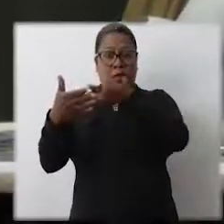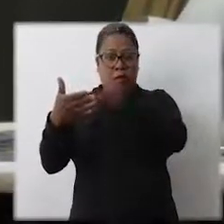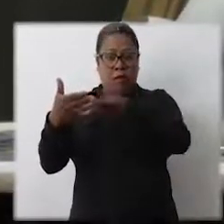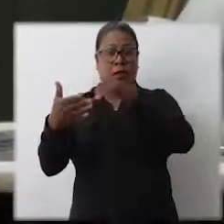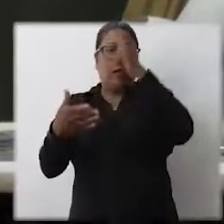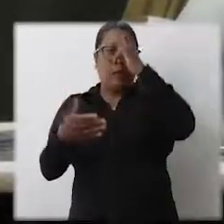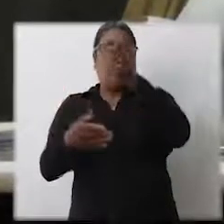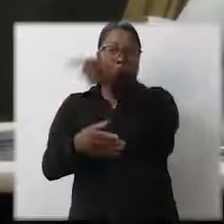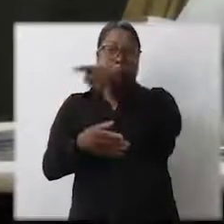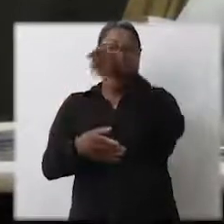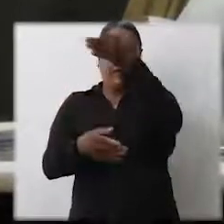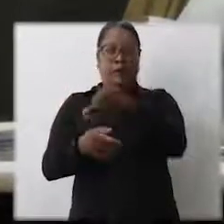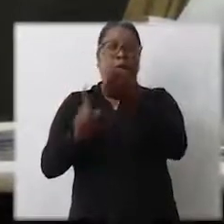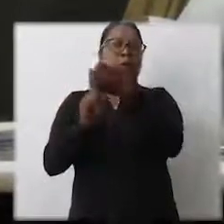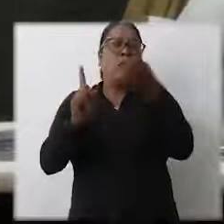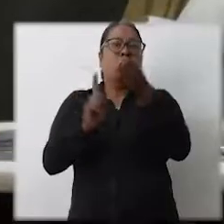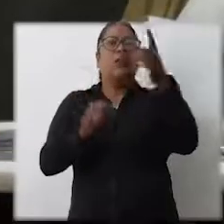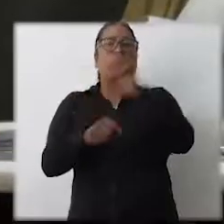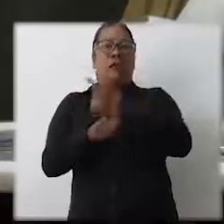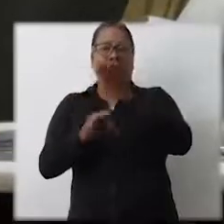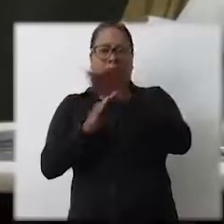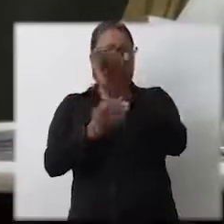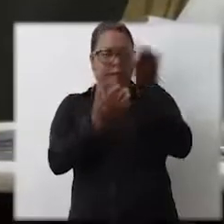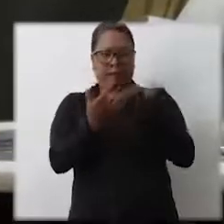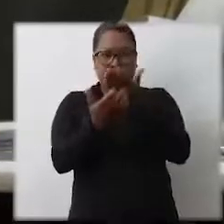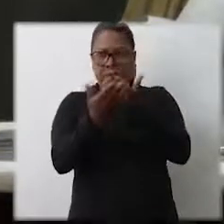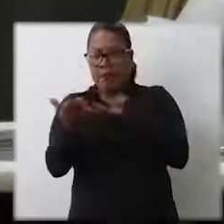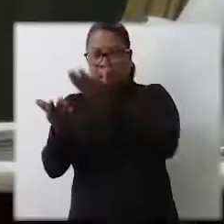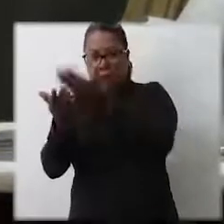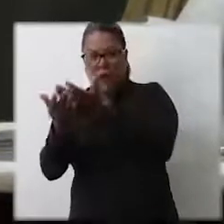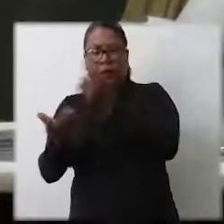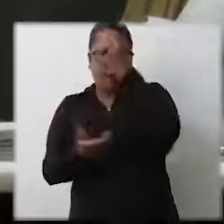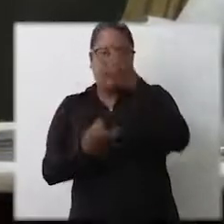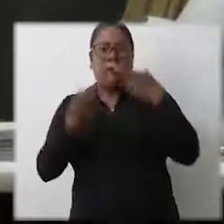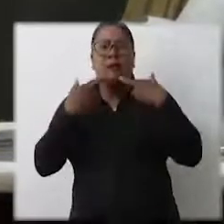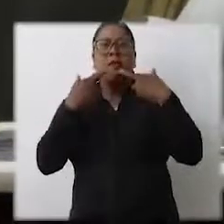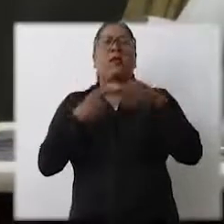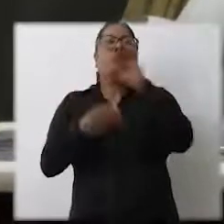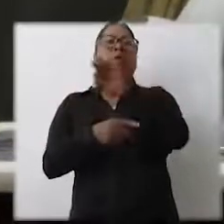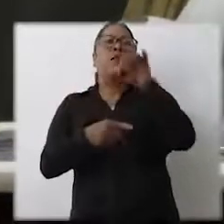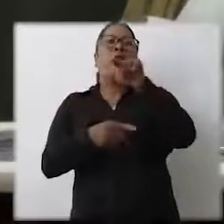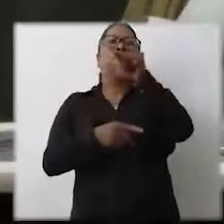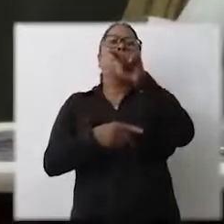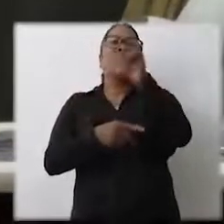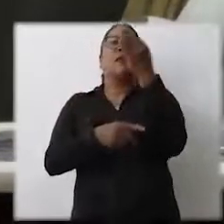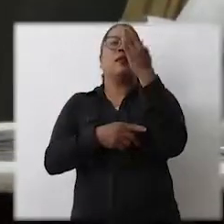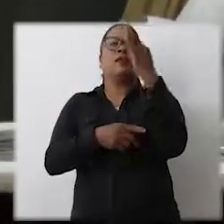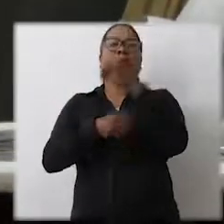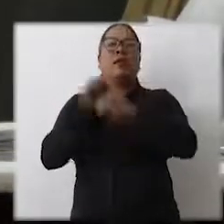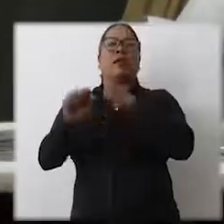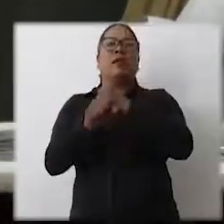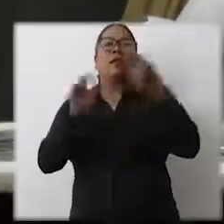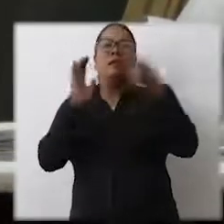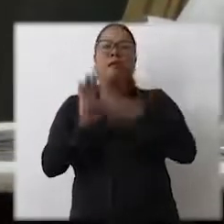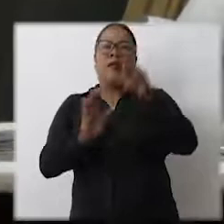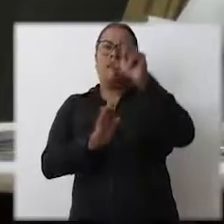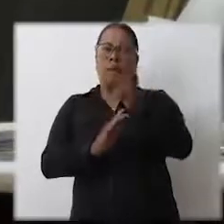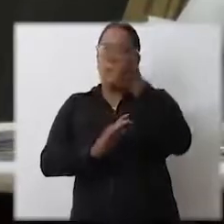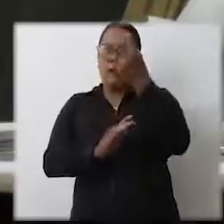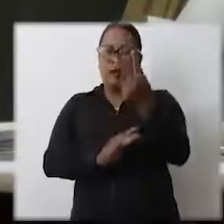año 2022 y del acta de la sesión extraordinaria de Cabildo de fecha 14 de febrero del año